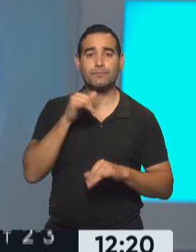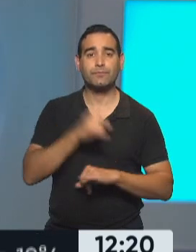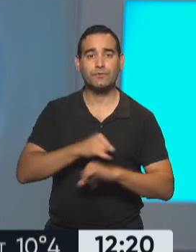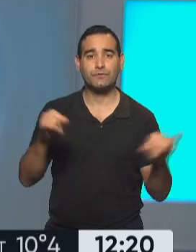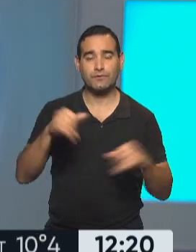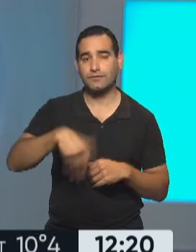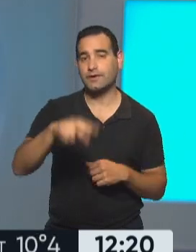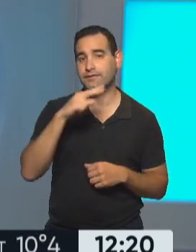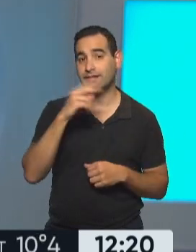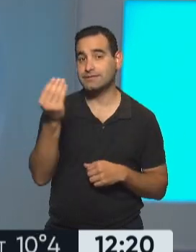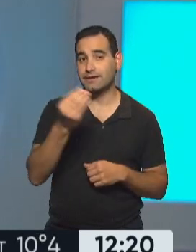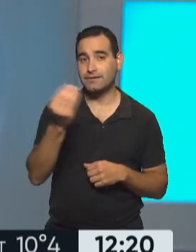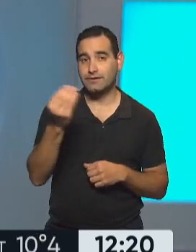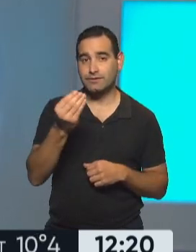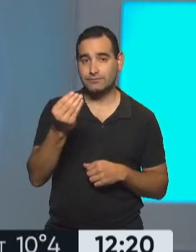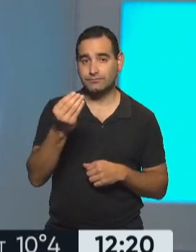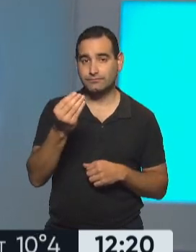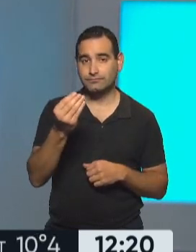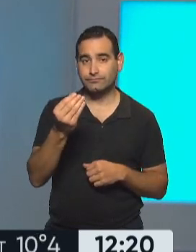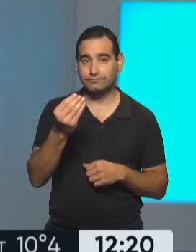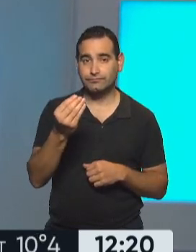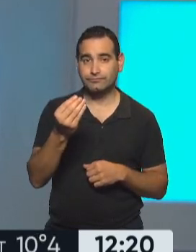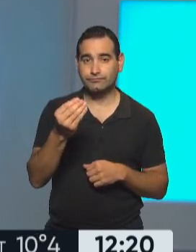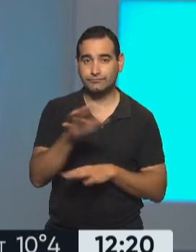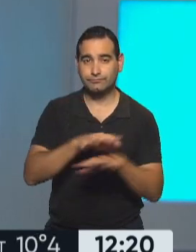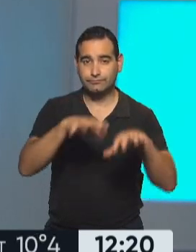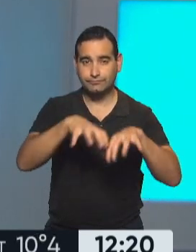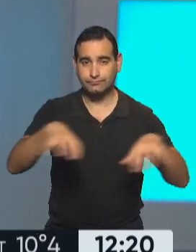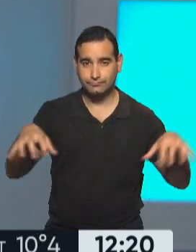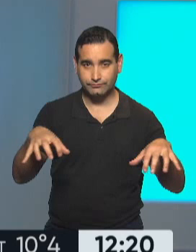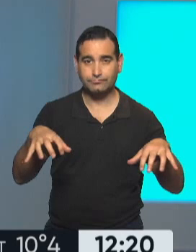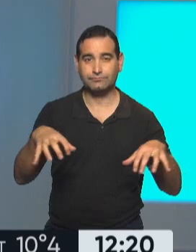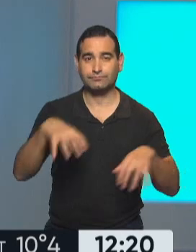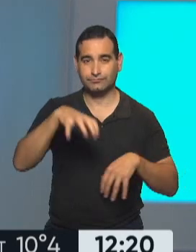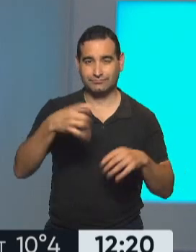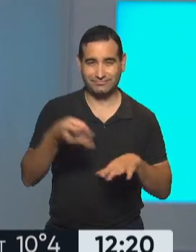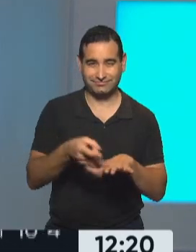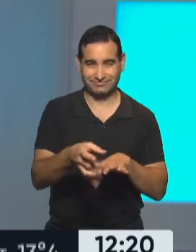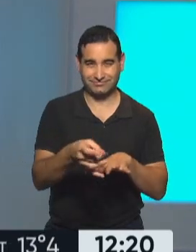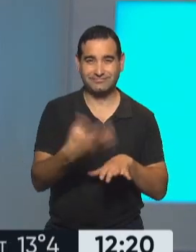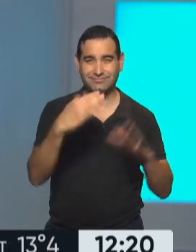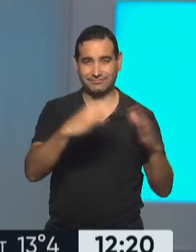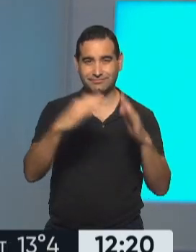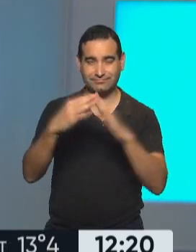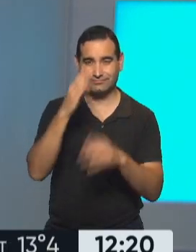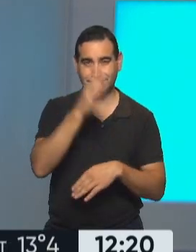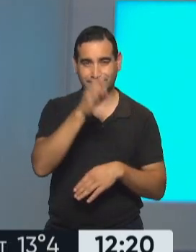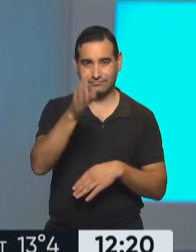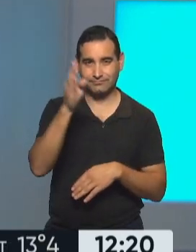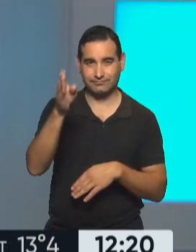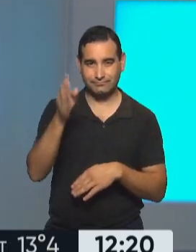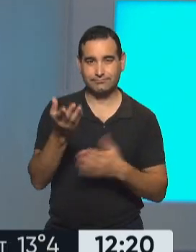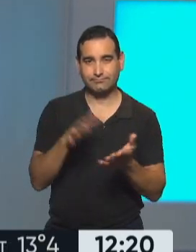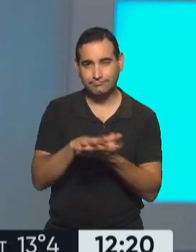el viernes y el sábado van a instalar postas de vacunación en las estaciones de trenes y recorrerán casa por casa instando